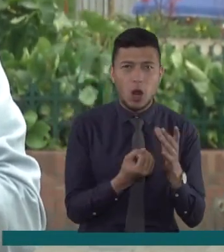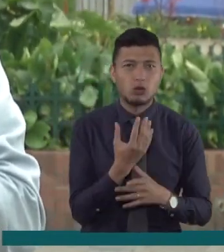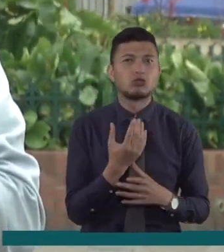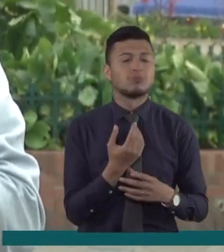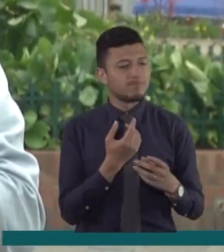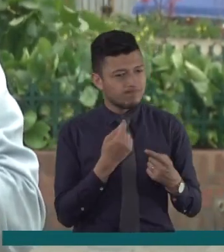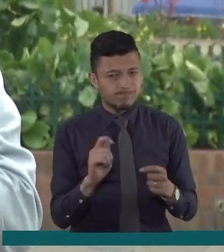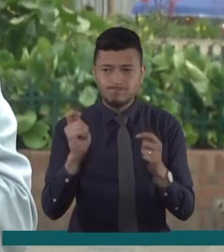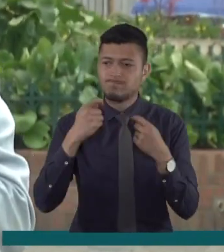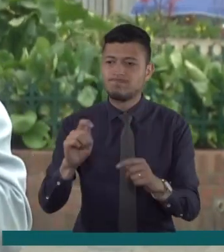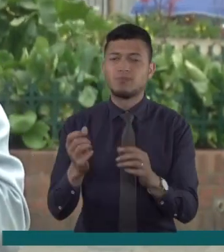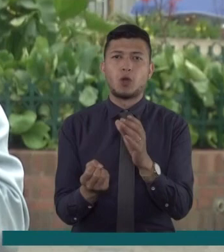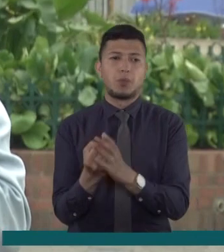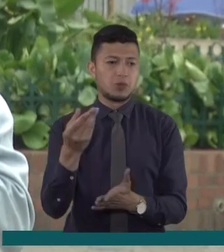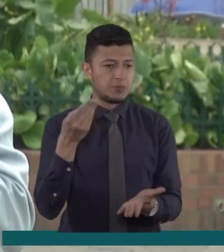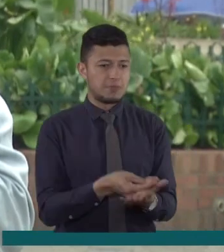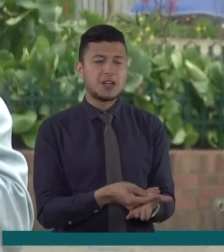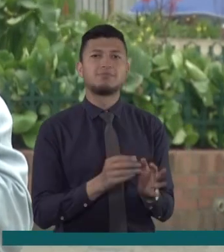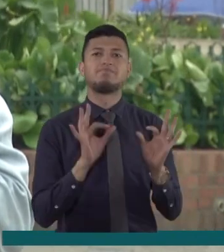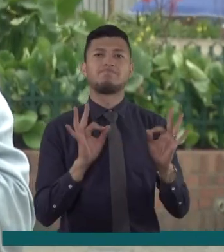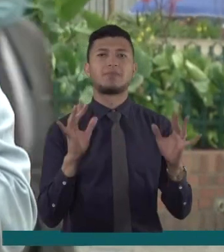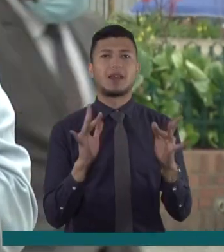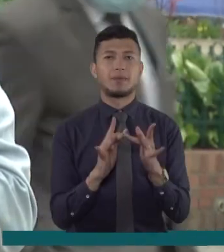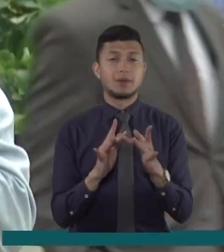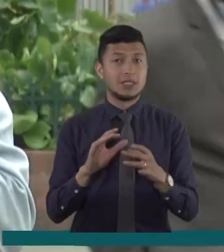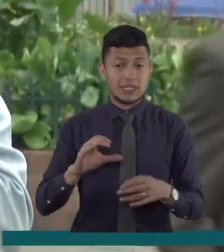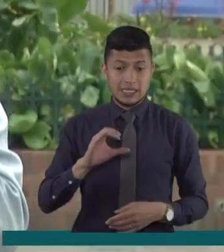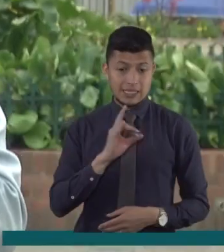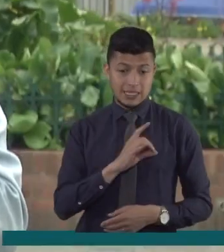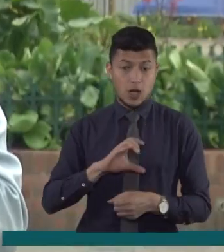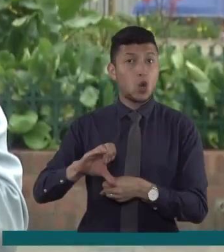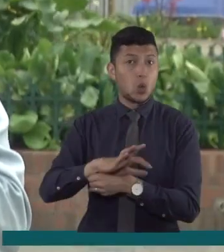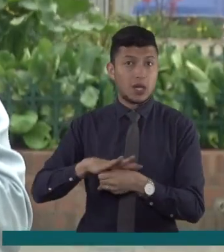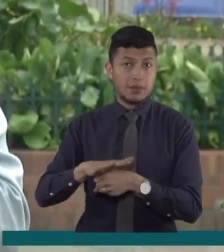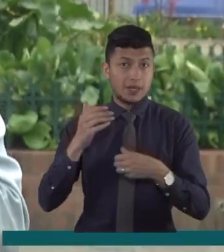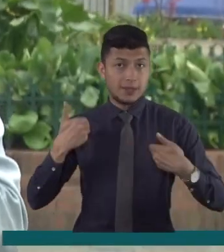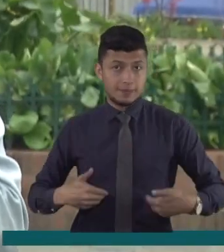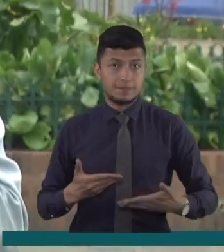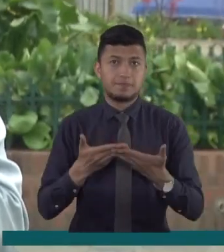un precio justo por sus productos desde chía cundinamarca Edison Ruiz enlace 13